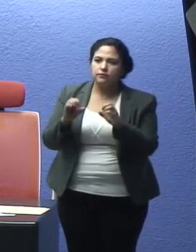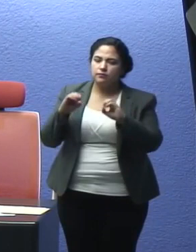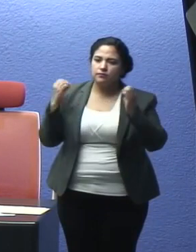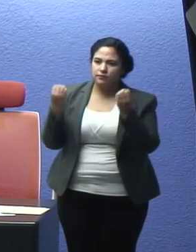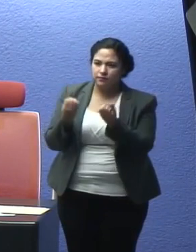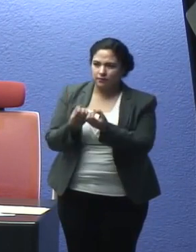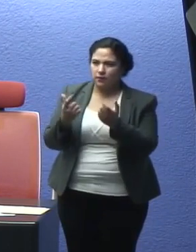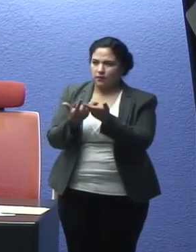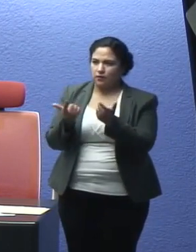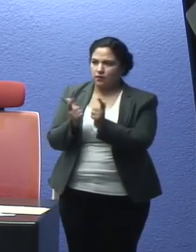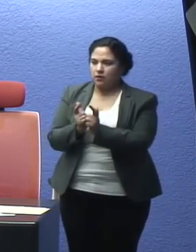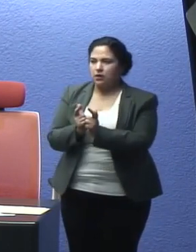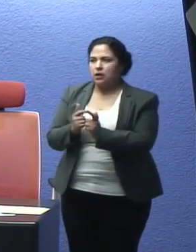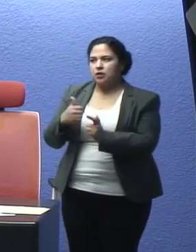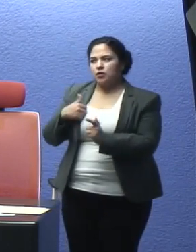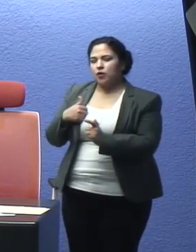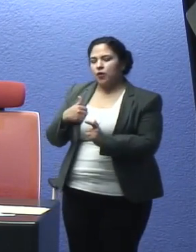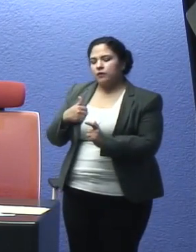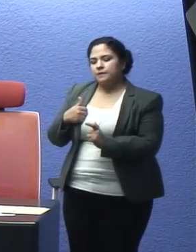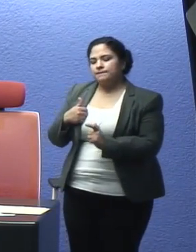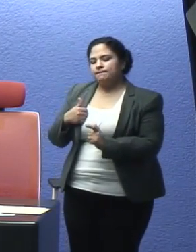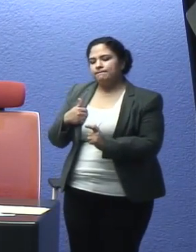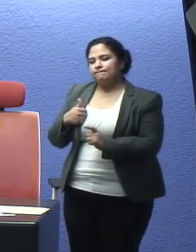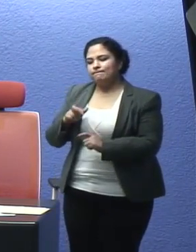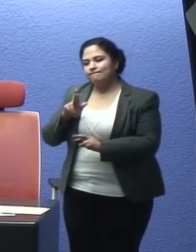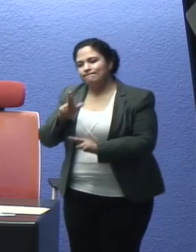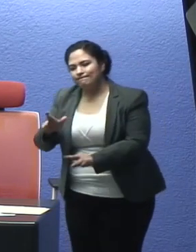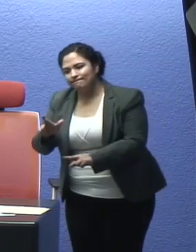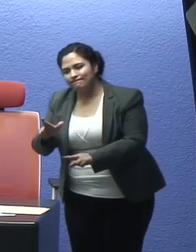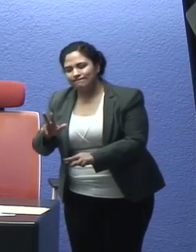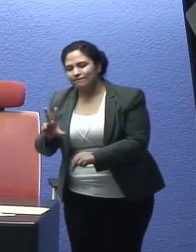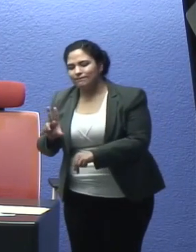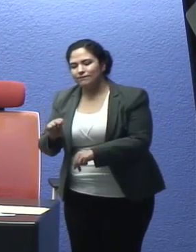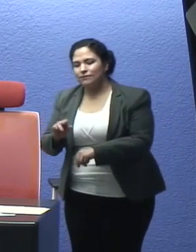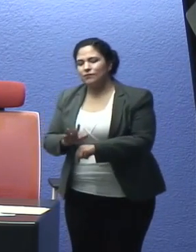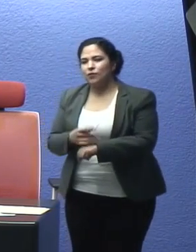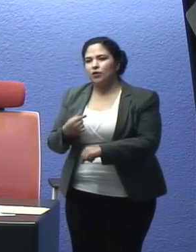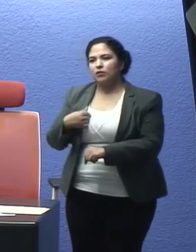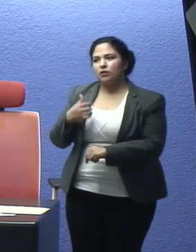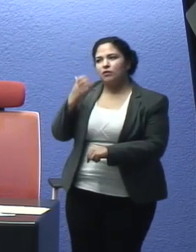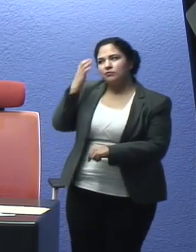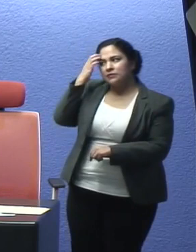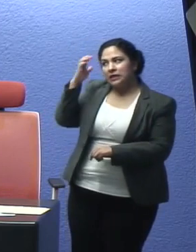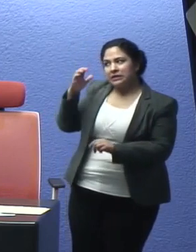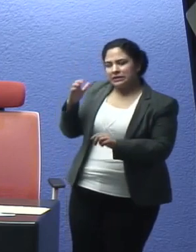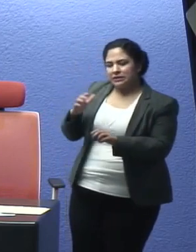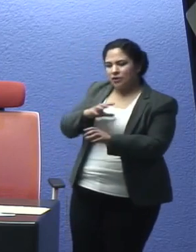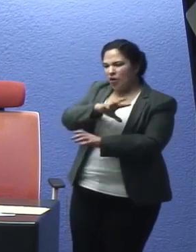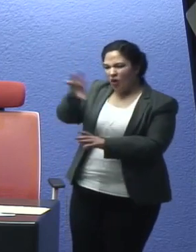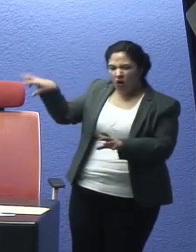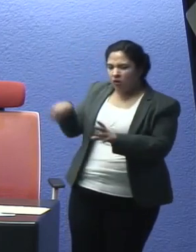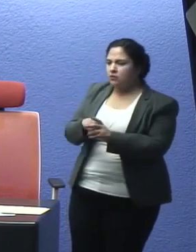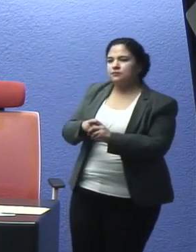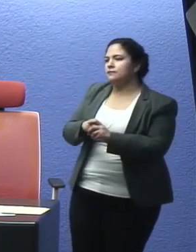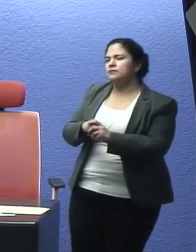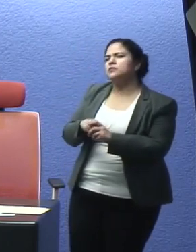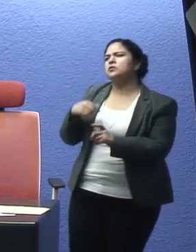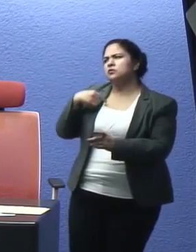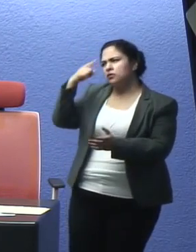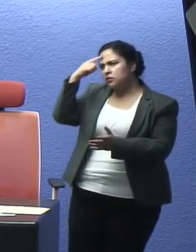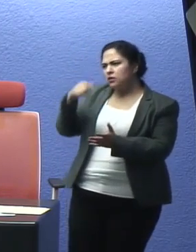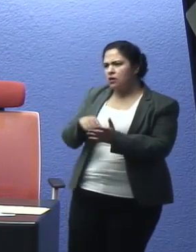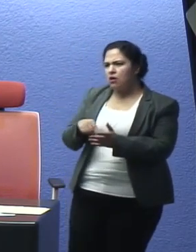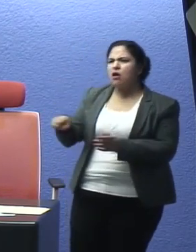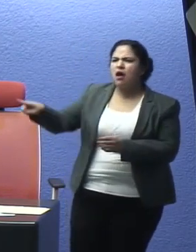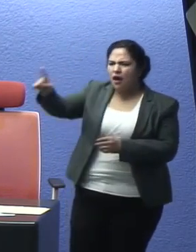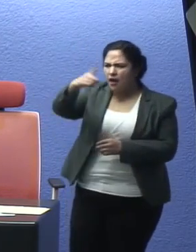respuesta, a lo mejor por desconocimiento. Yo creo que aquí en el auditorio hay muchas personas que pertenecen a organizaciones de IPARA, y que